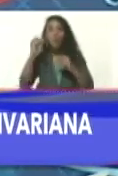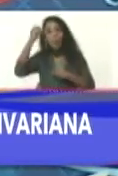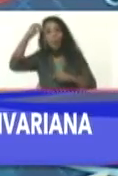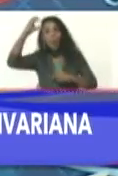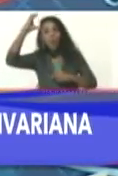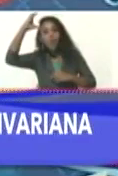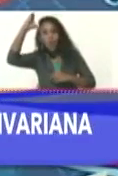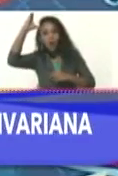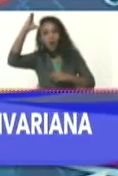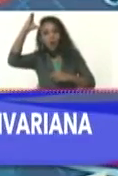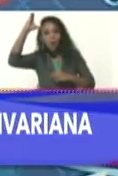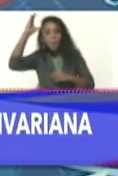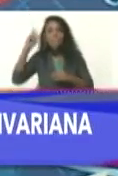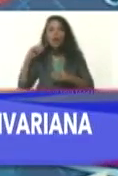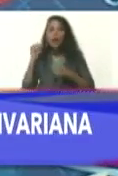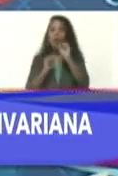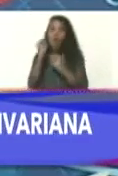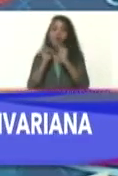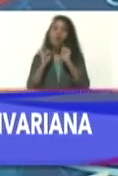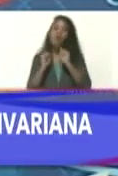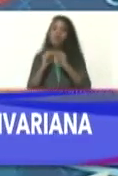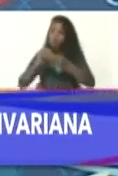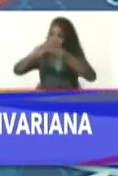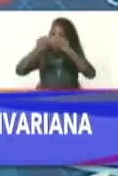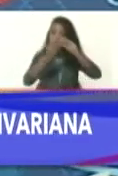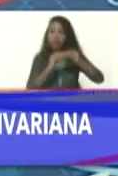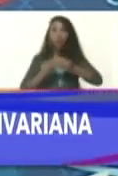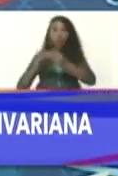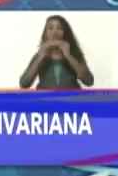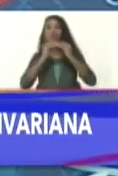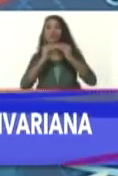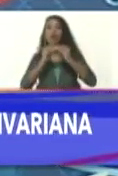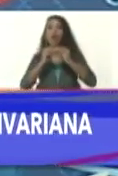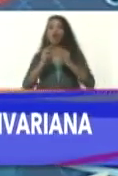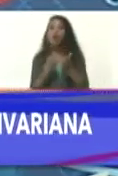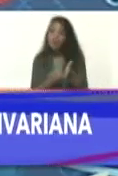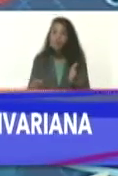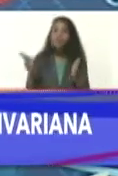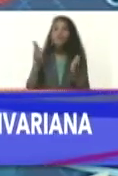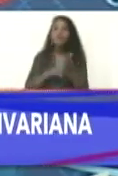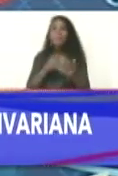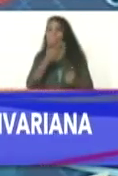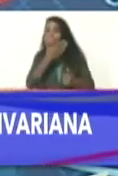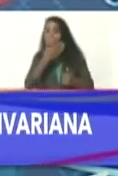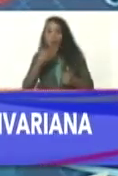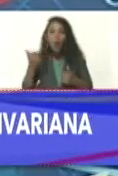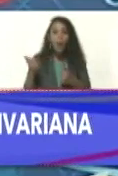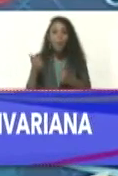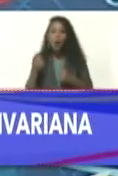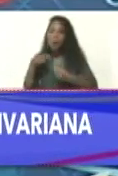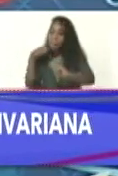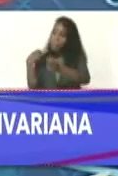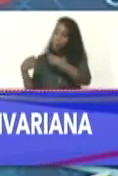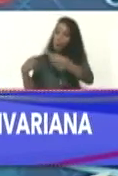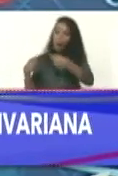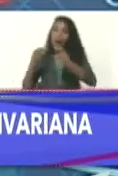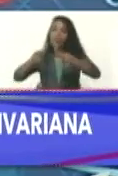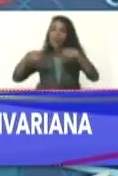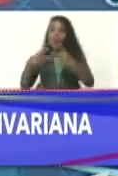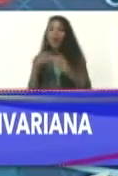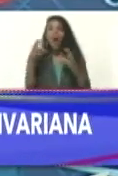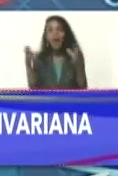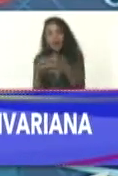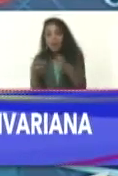que el parque automotor se recupere. Lo recuperemos, lo mejoremos e invertir en nuevos equipos, en